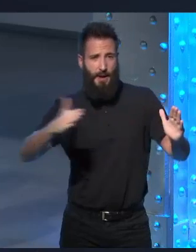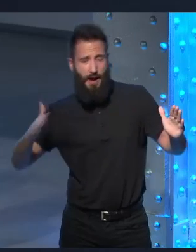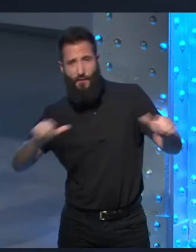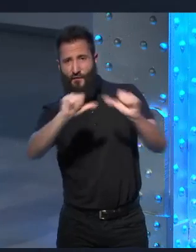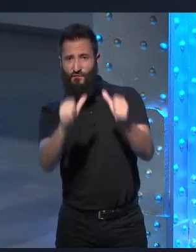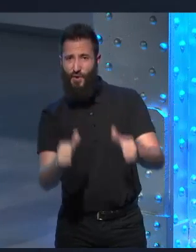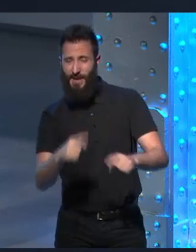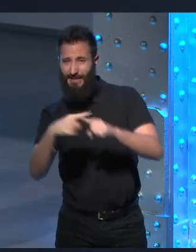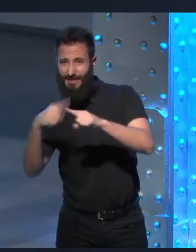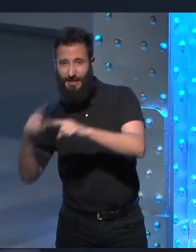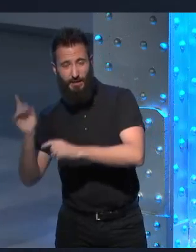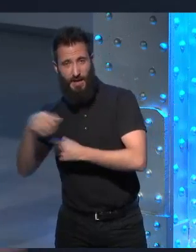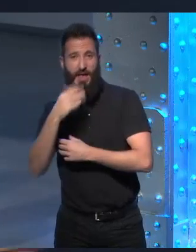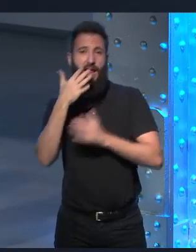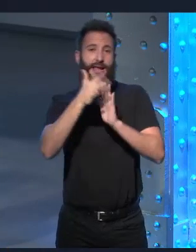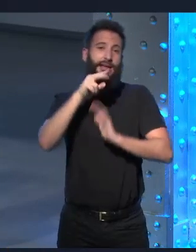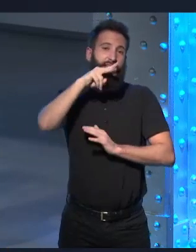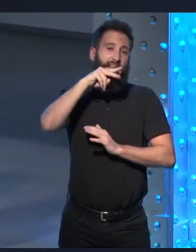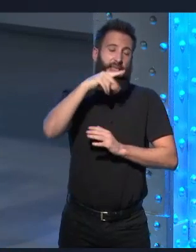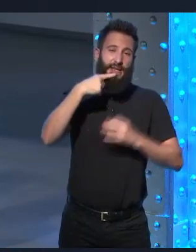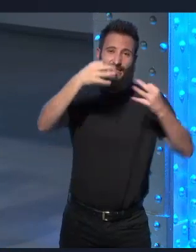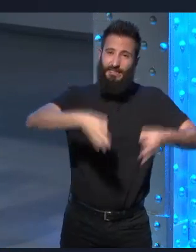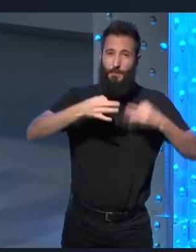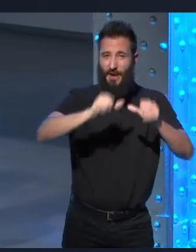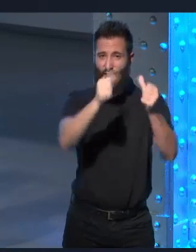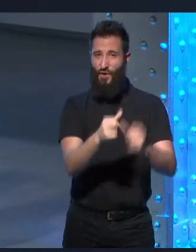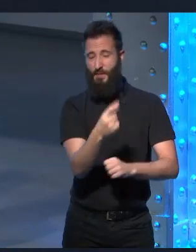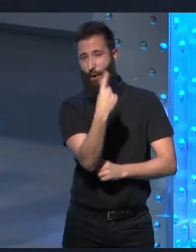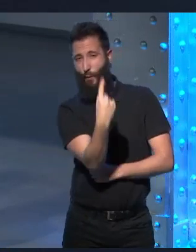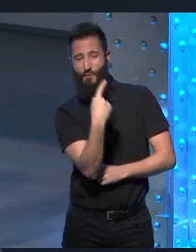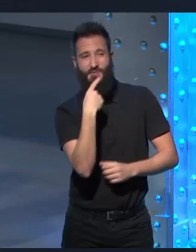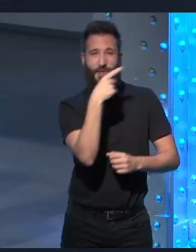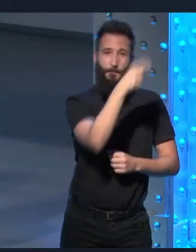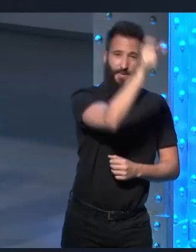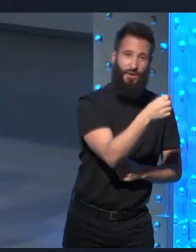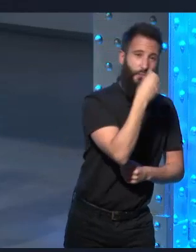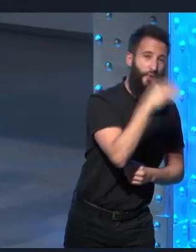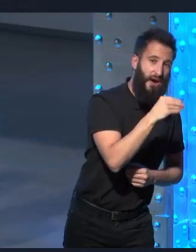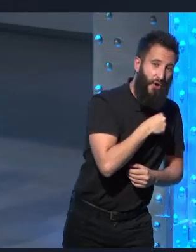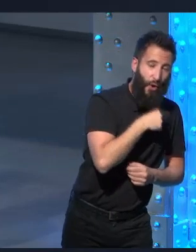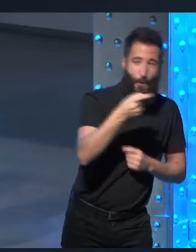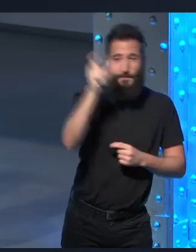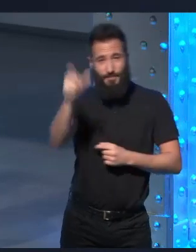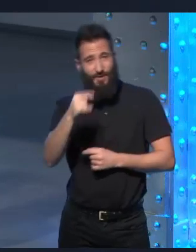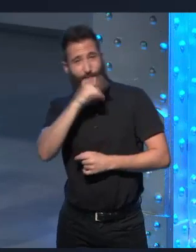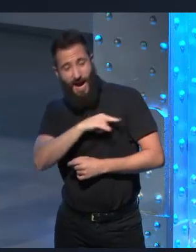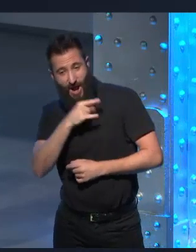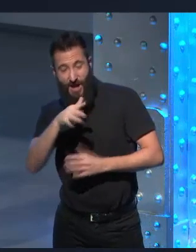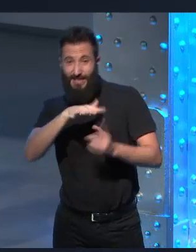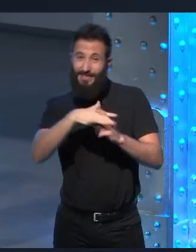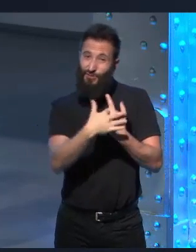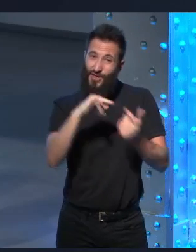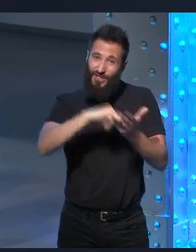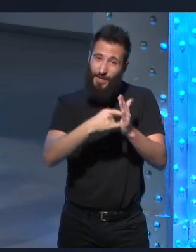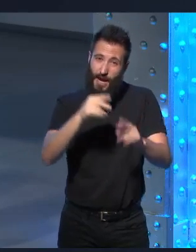de claves, ¿no? Suele haber un bueno, suele haber un malo, suele haber un... Y en el caso de los sistemas electorales